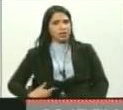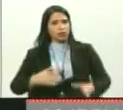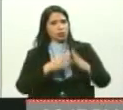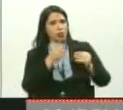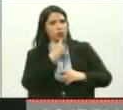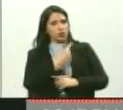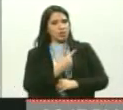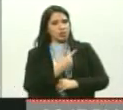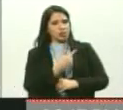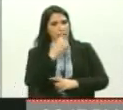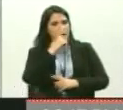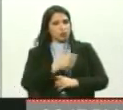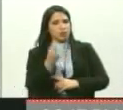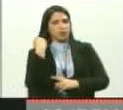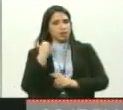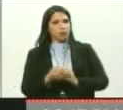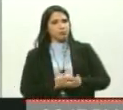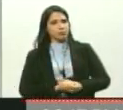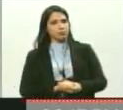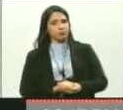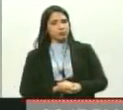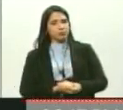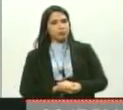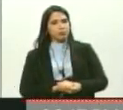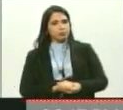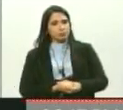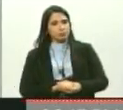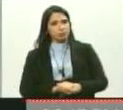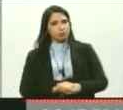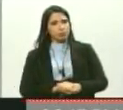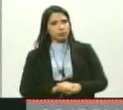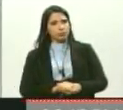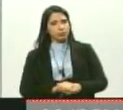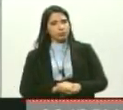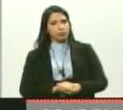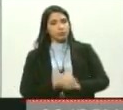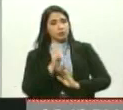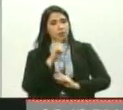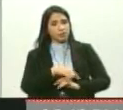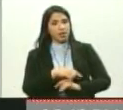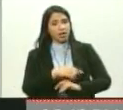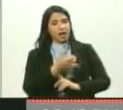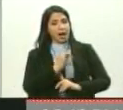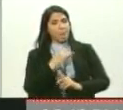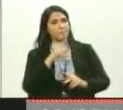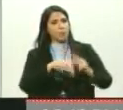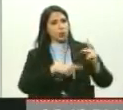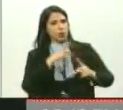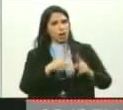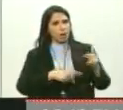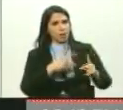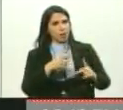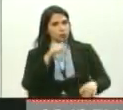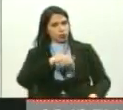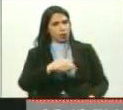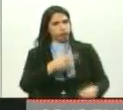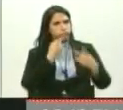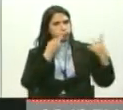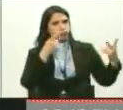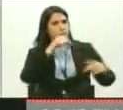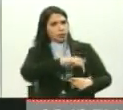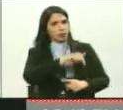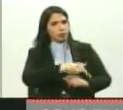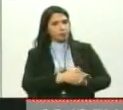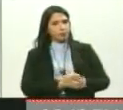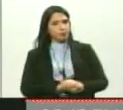pasado, desde finales del año pasado. Sí. Es más, hay inclusive hasta un programa donde yo lo pasé